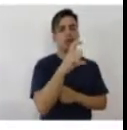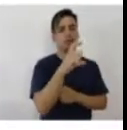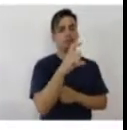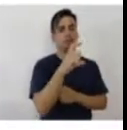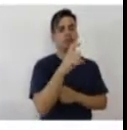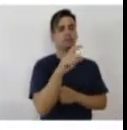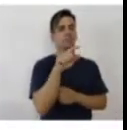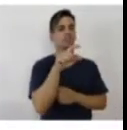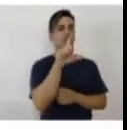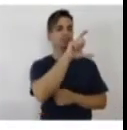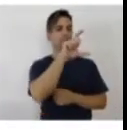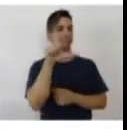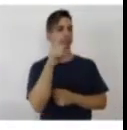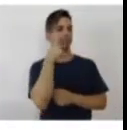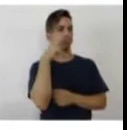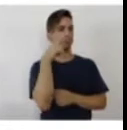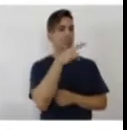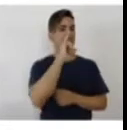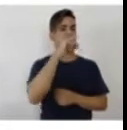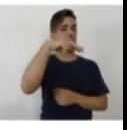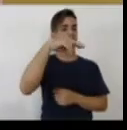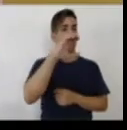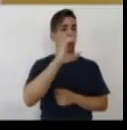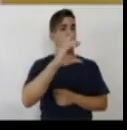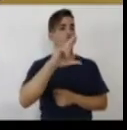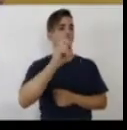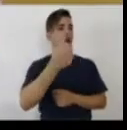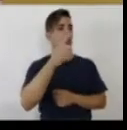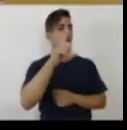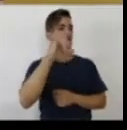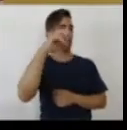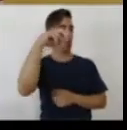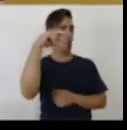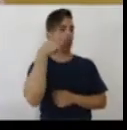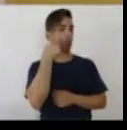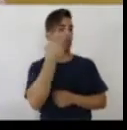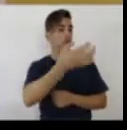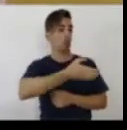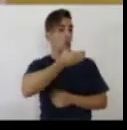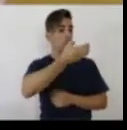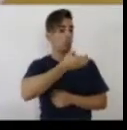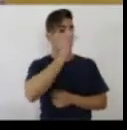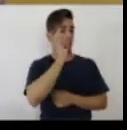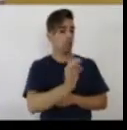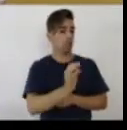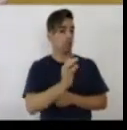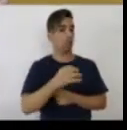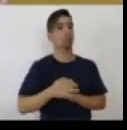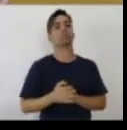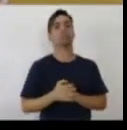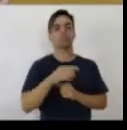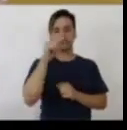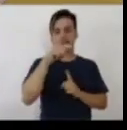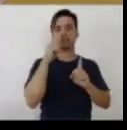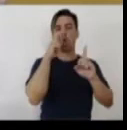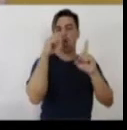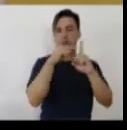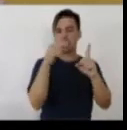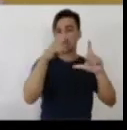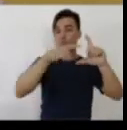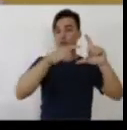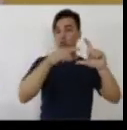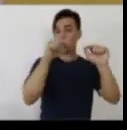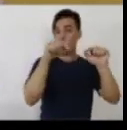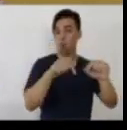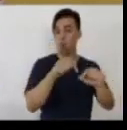C en la inecuación que estamos presentando. Y fíjense que ya ahora estoy hablando de inecuación. Ese es el